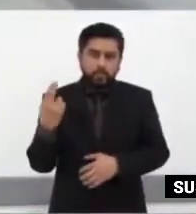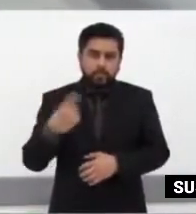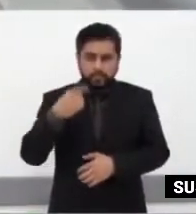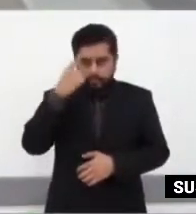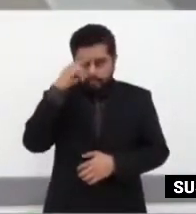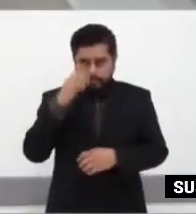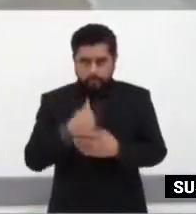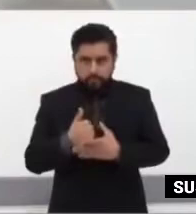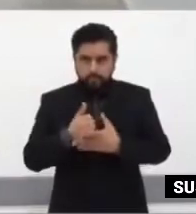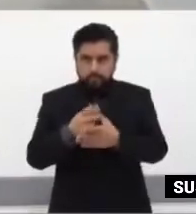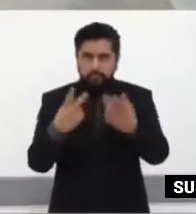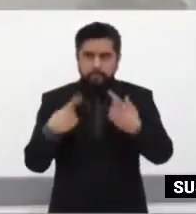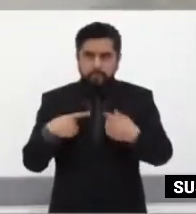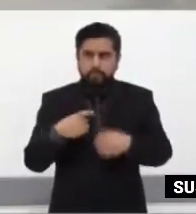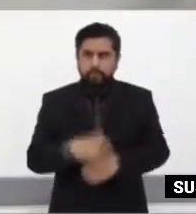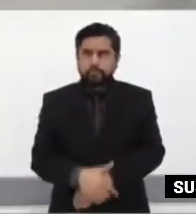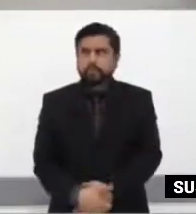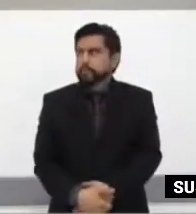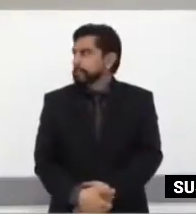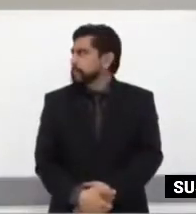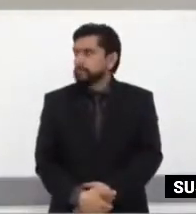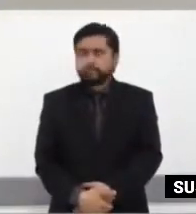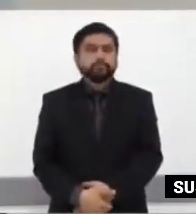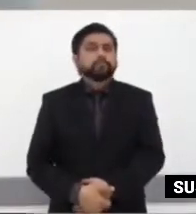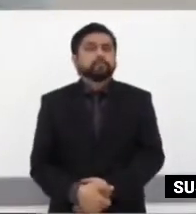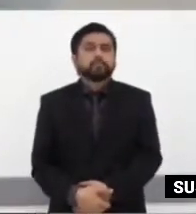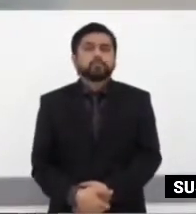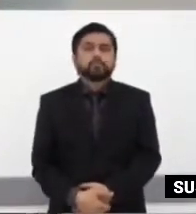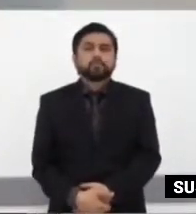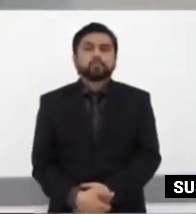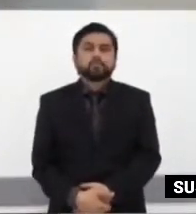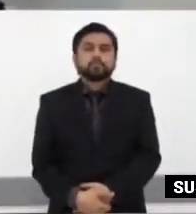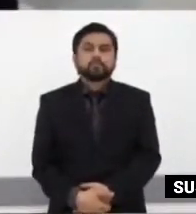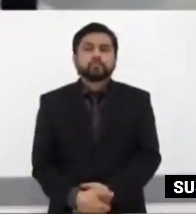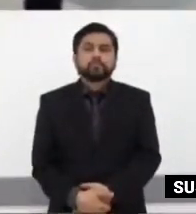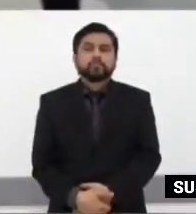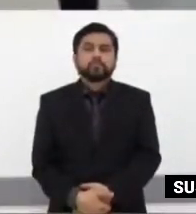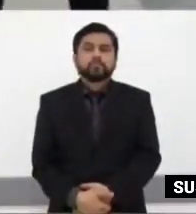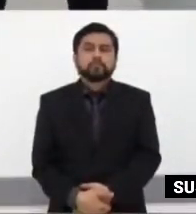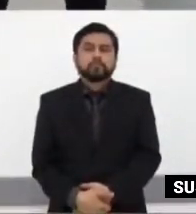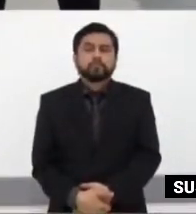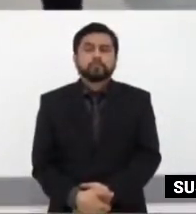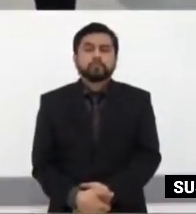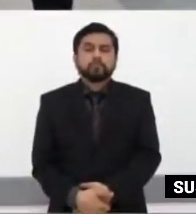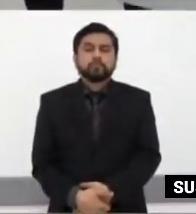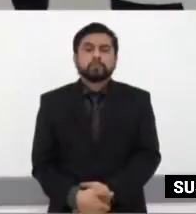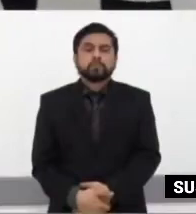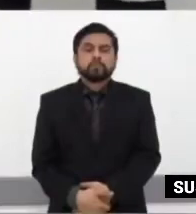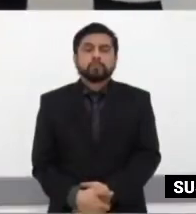y poder dar mejores. Sí, ahorita se... Como tiene la dualidad frío-calor, entonces ahorita están